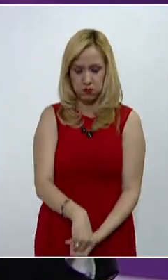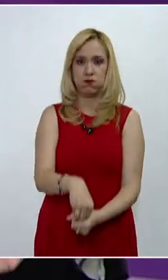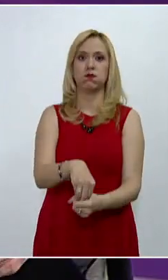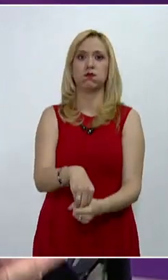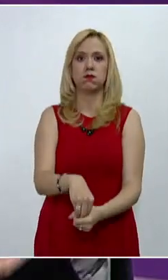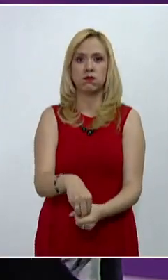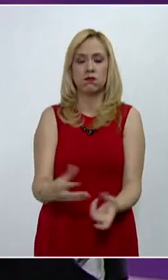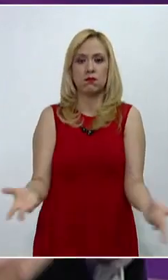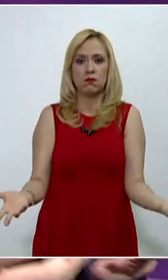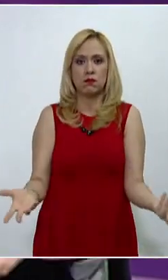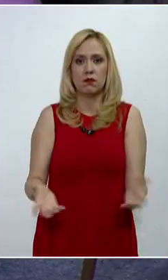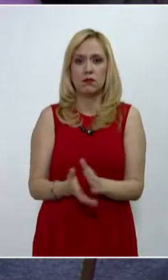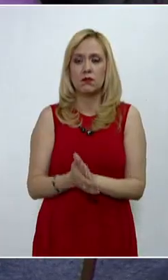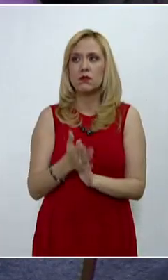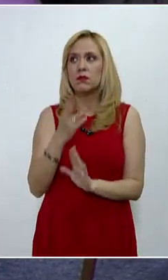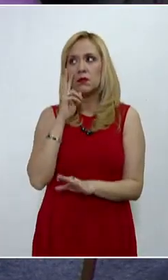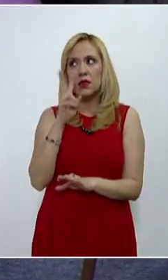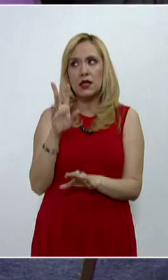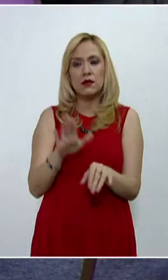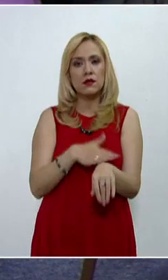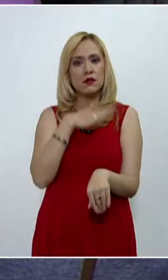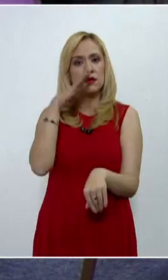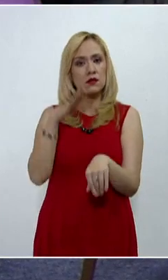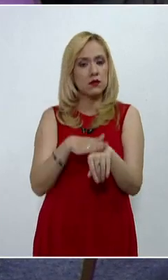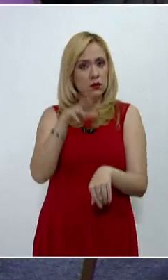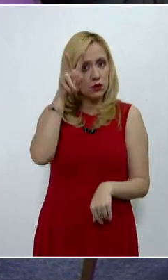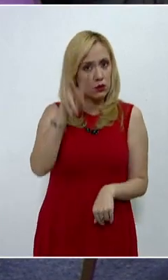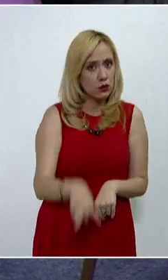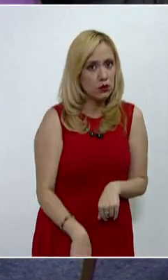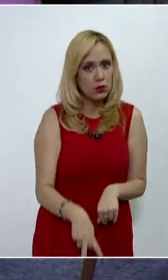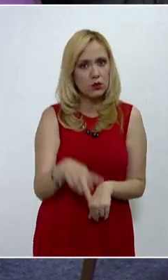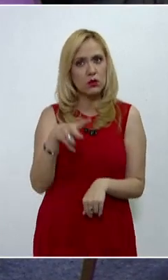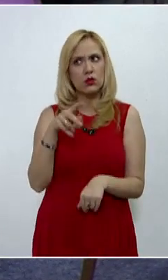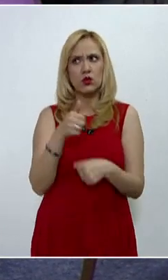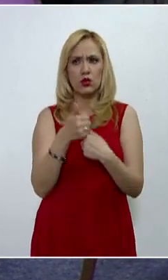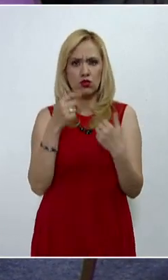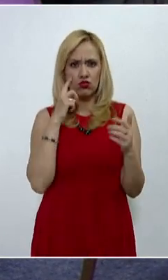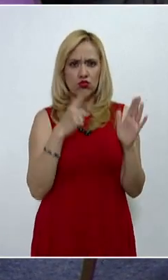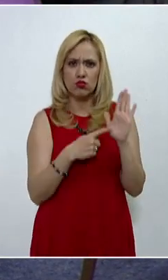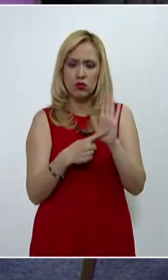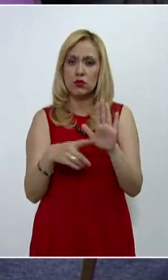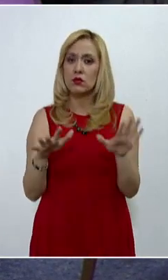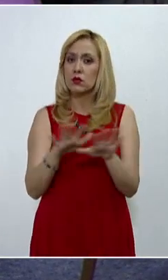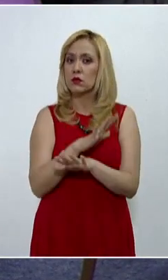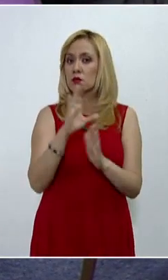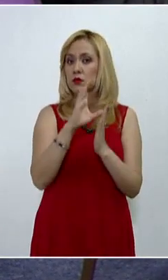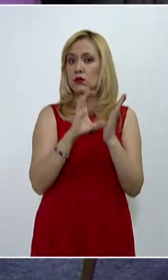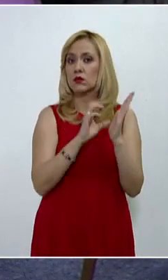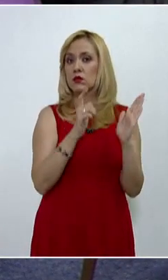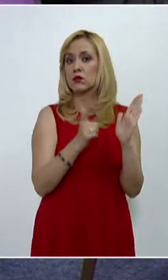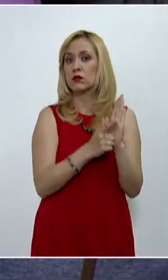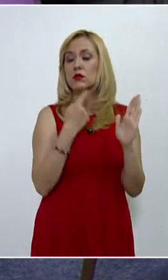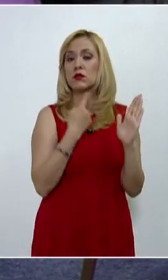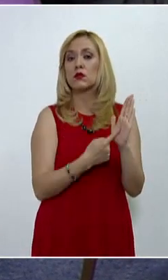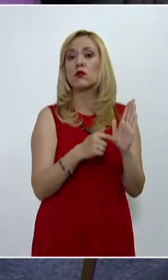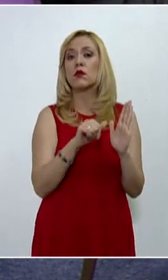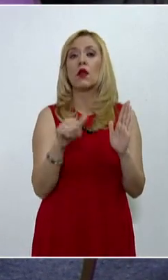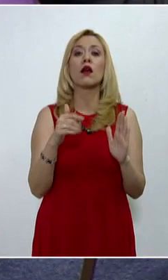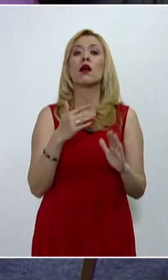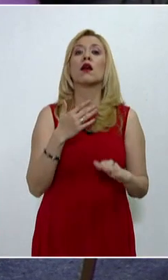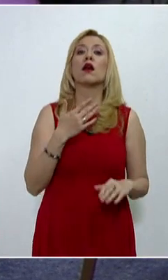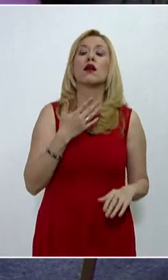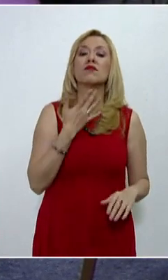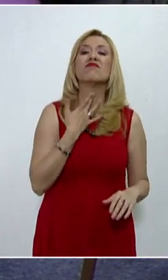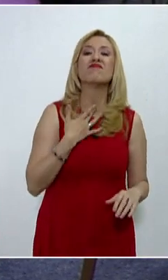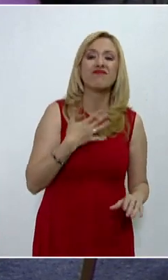si me permiten, vuelvo al tema de la eficiencia del sistema con casos reales. Es decir, la reforma constitucional también dice delitos en materia de